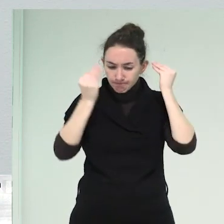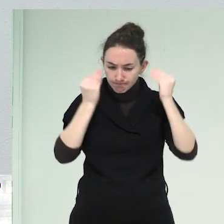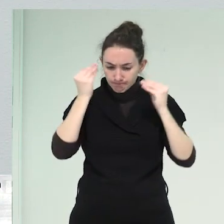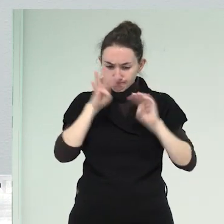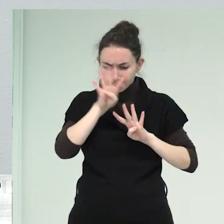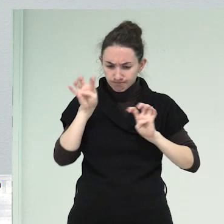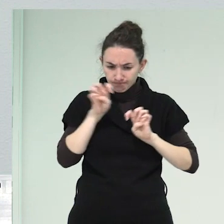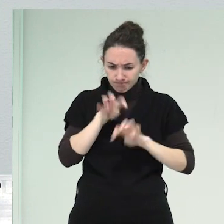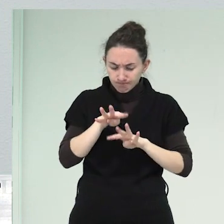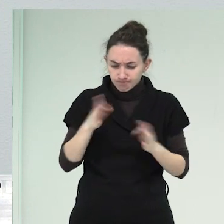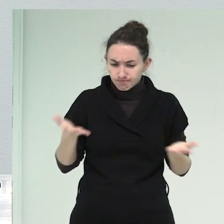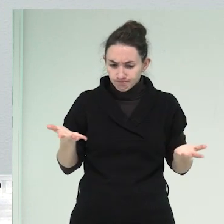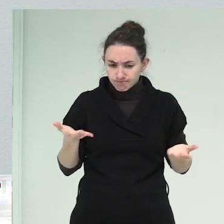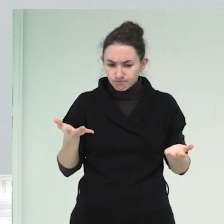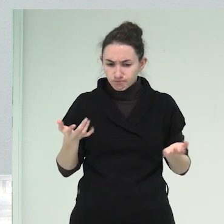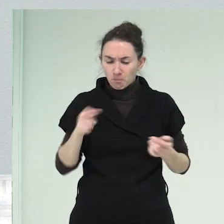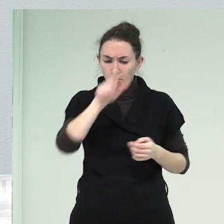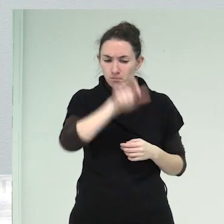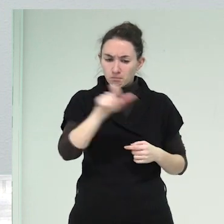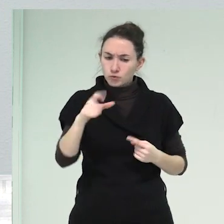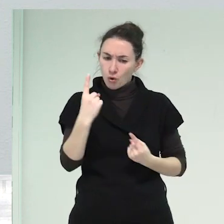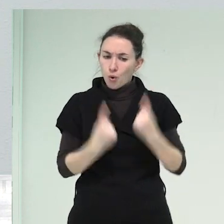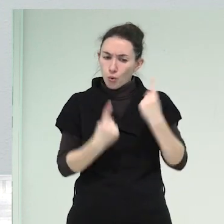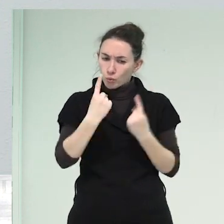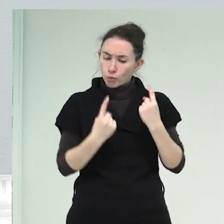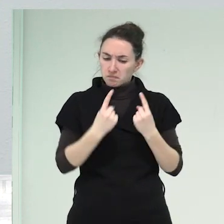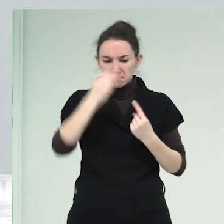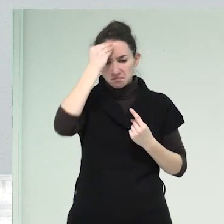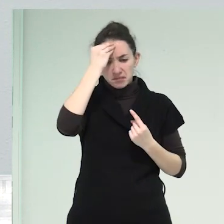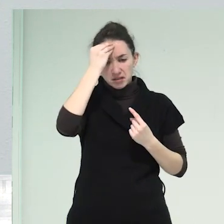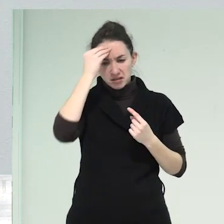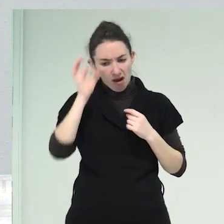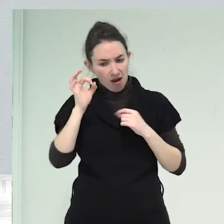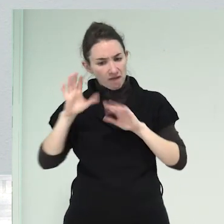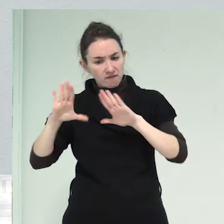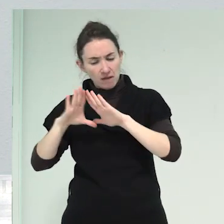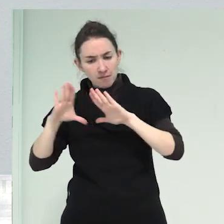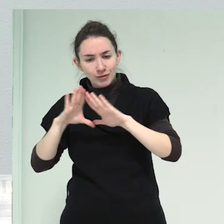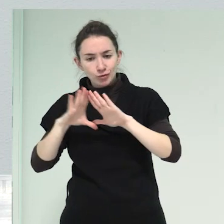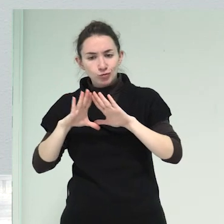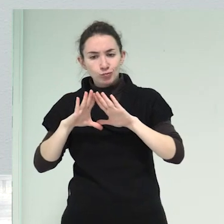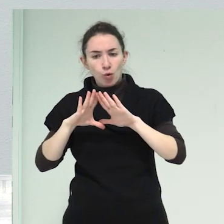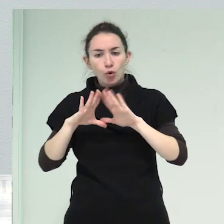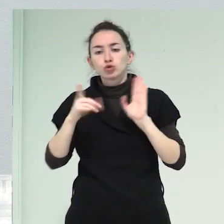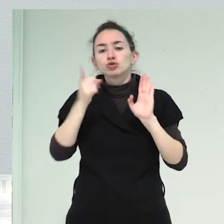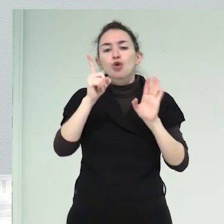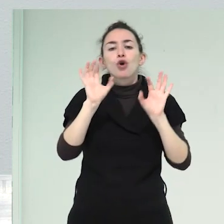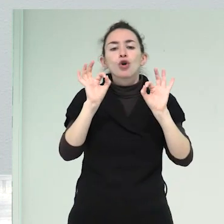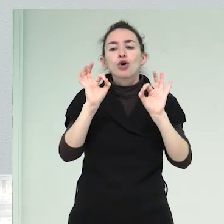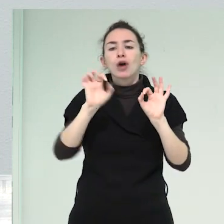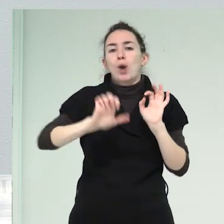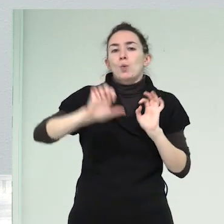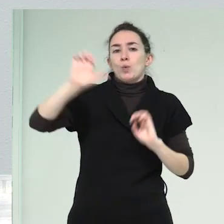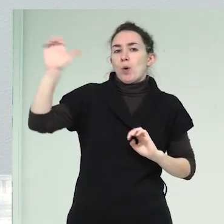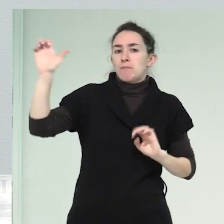ser, o sea, por qué algunas personas consideran que ser feminista nada más es lo que ha sucedido en Europa,